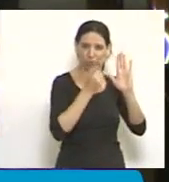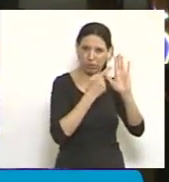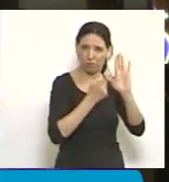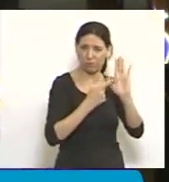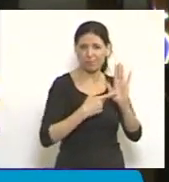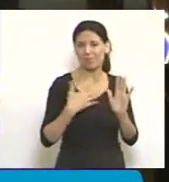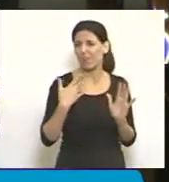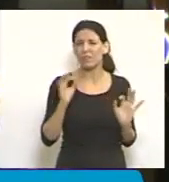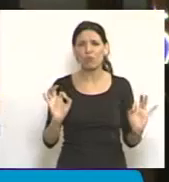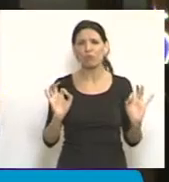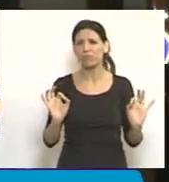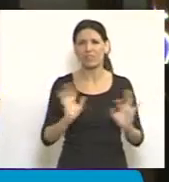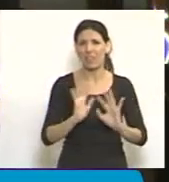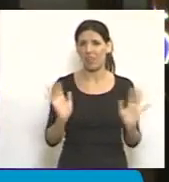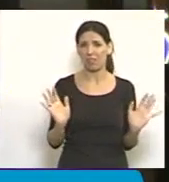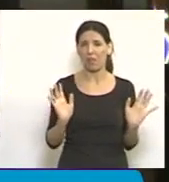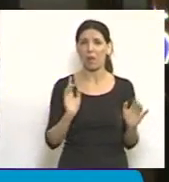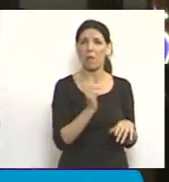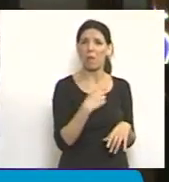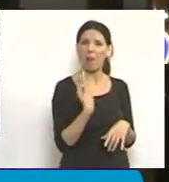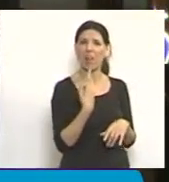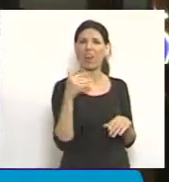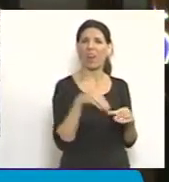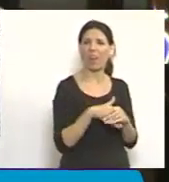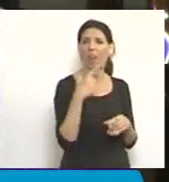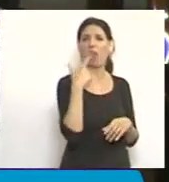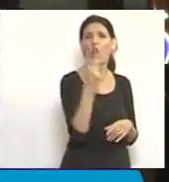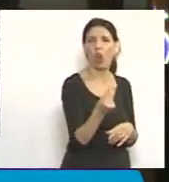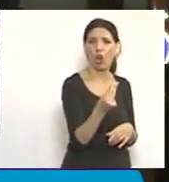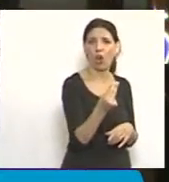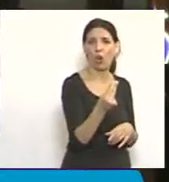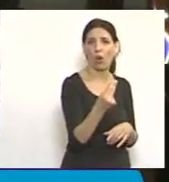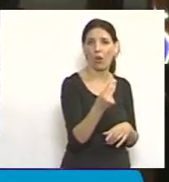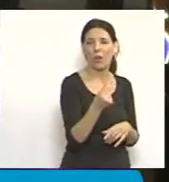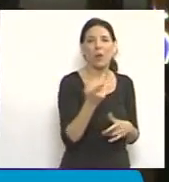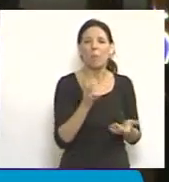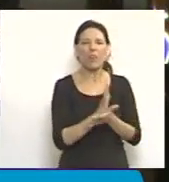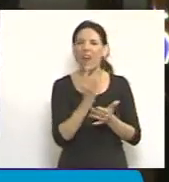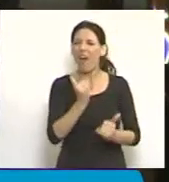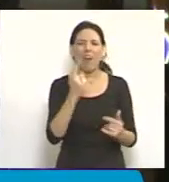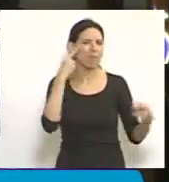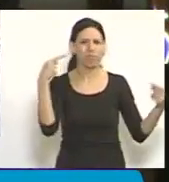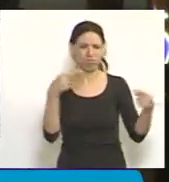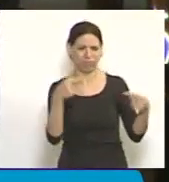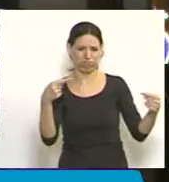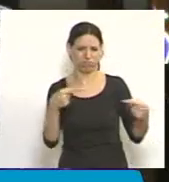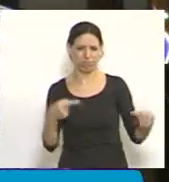de designar jueces que le respondan y fiscales que le respondan.